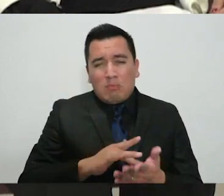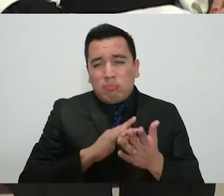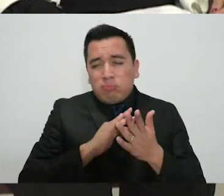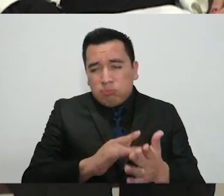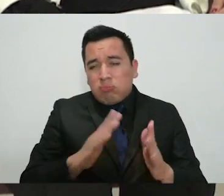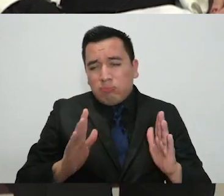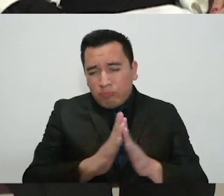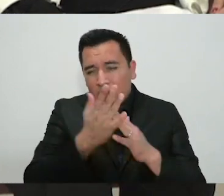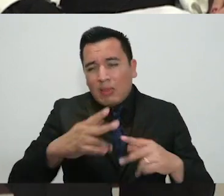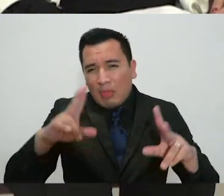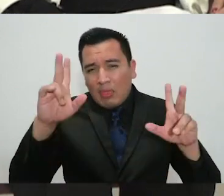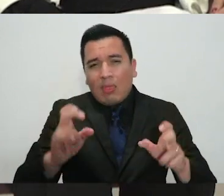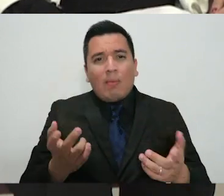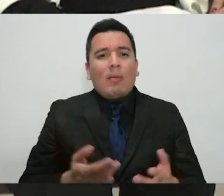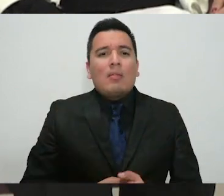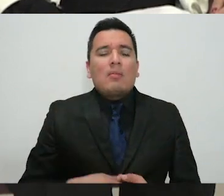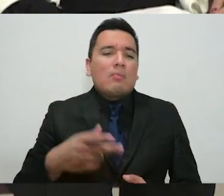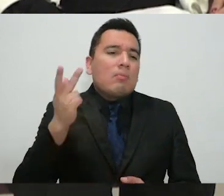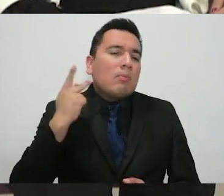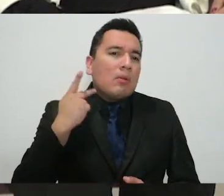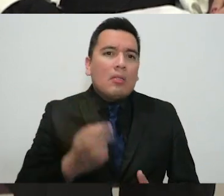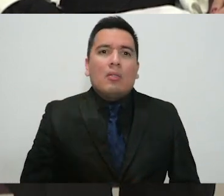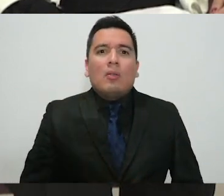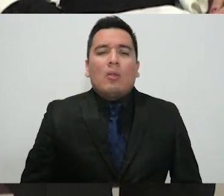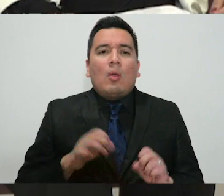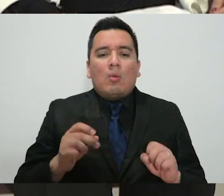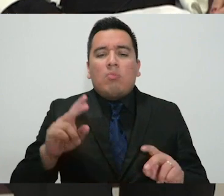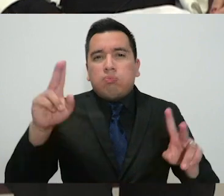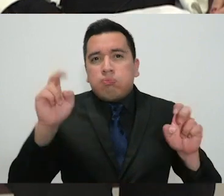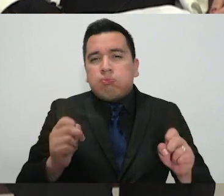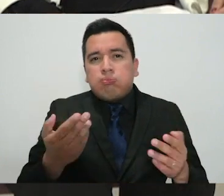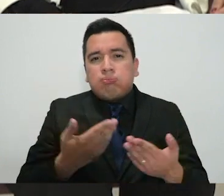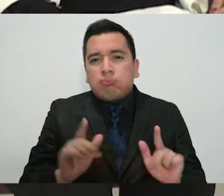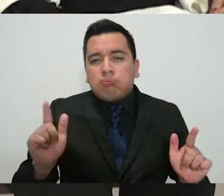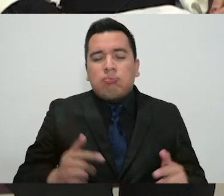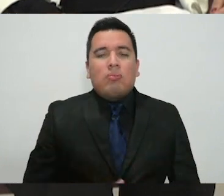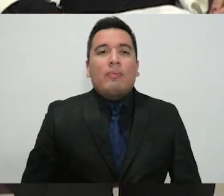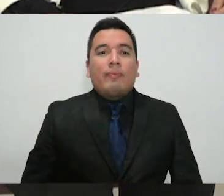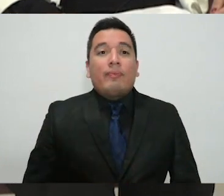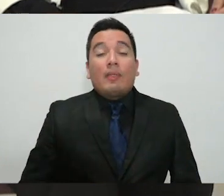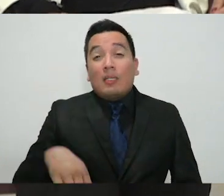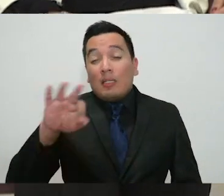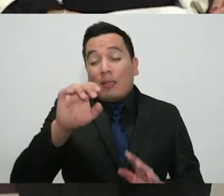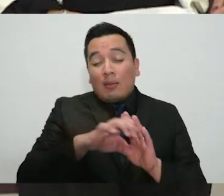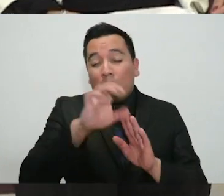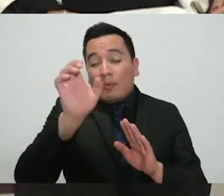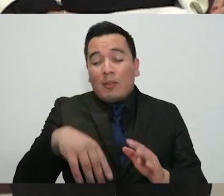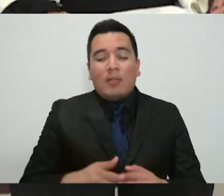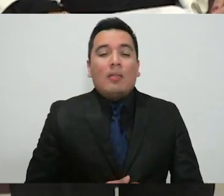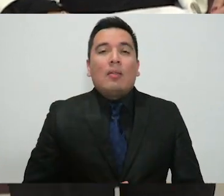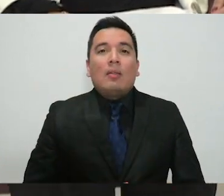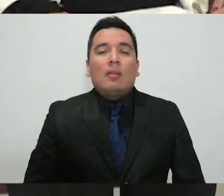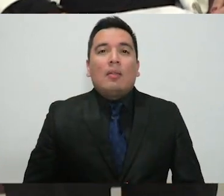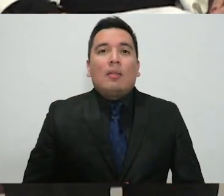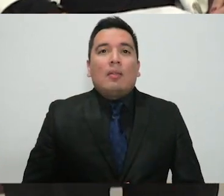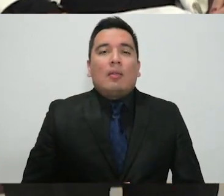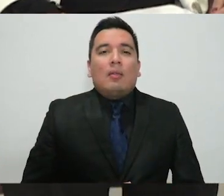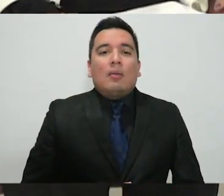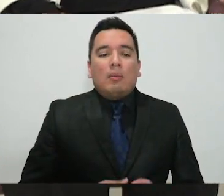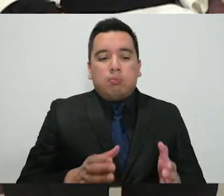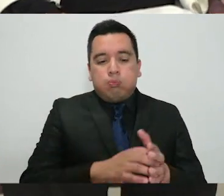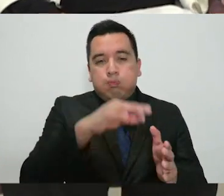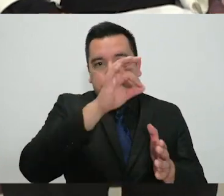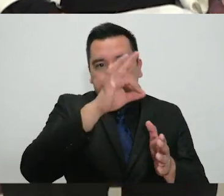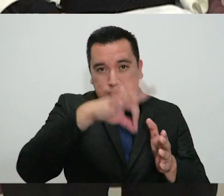los temas políticos, en los temas públicos, sea a través de la emisión del sufragio,